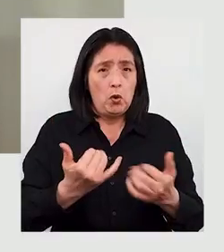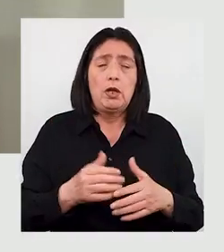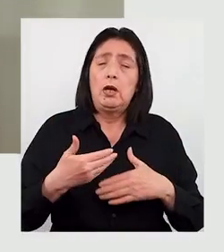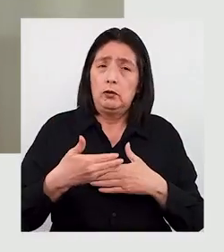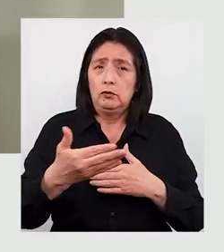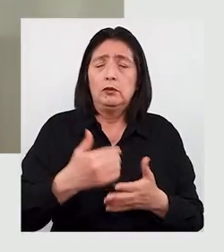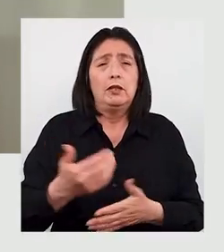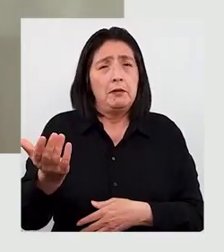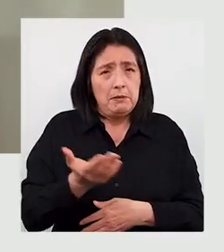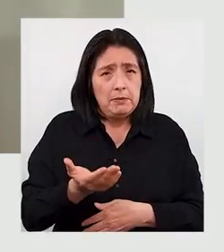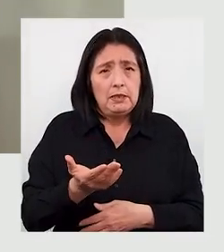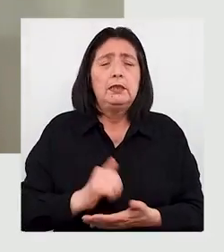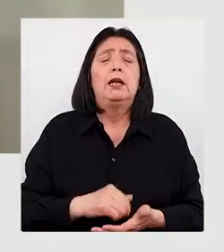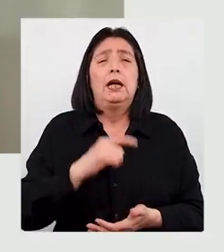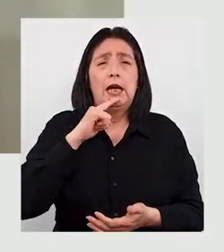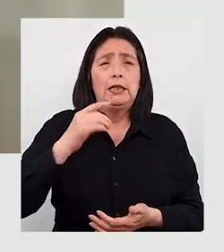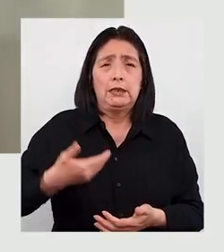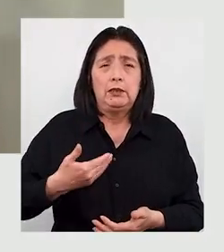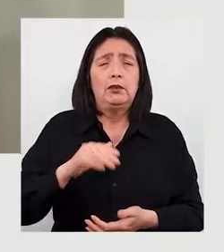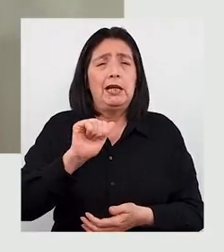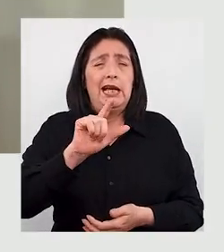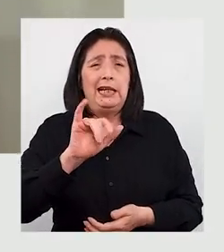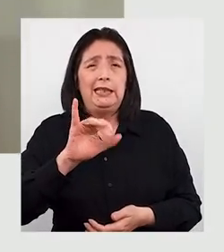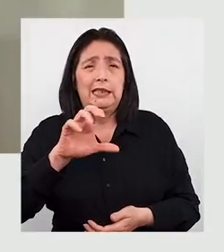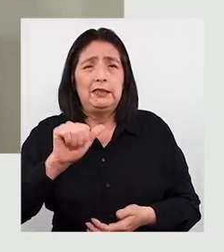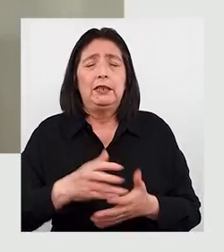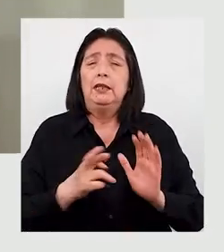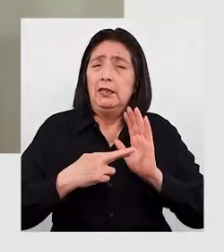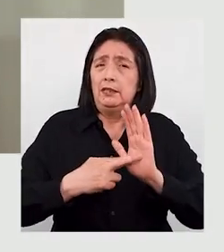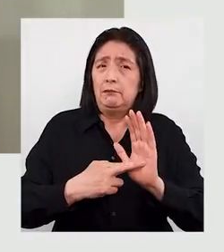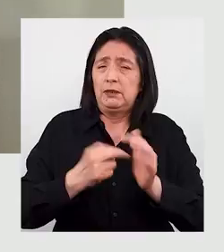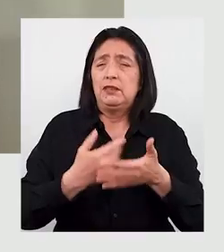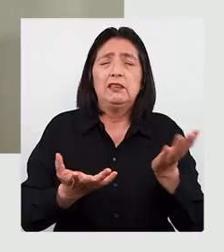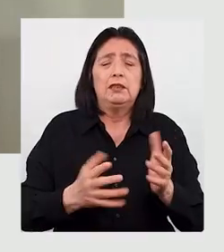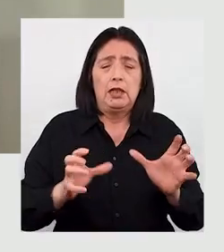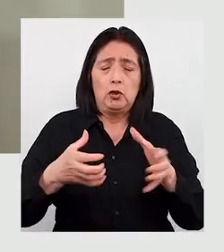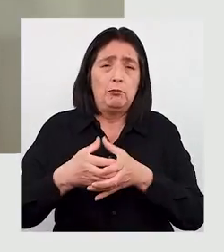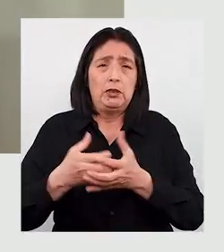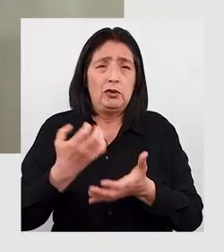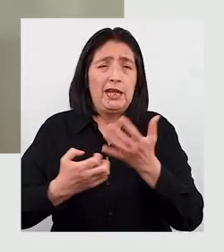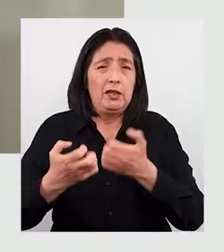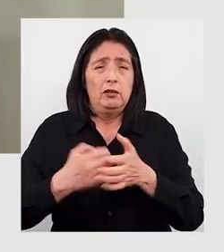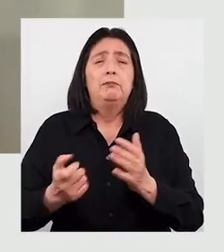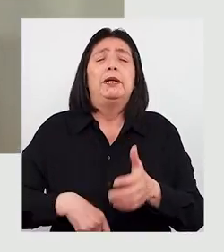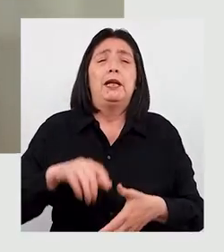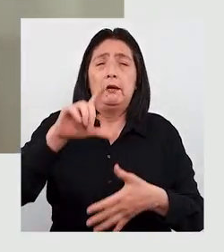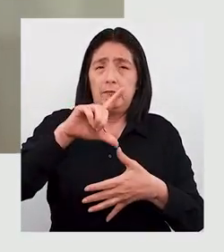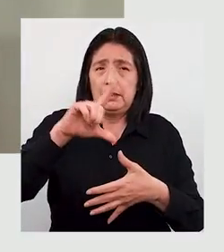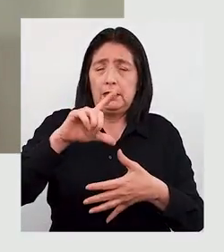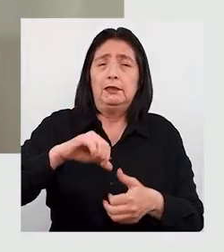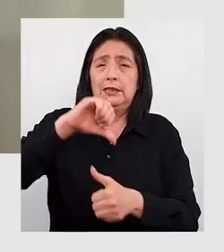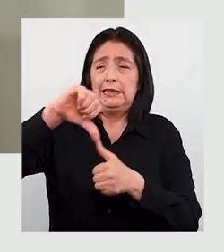continuación, le damos la bienvenida a la señora Alicia Froman, representante de la Comisión Económica para América